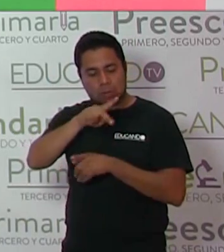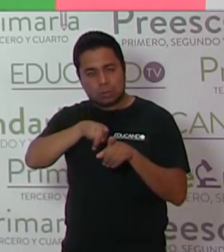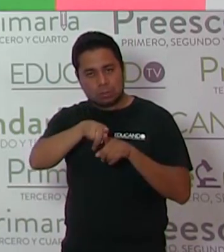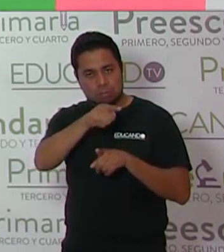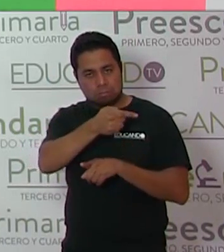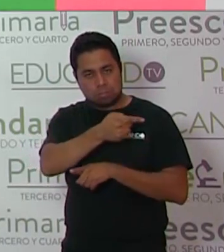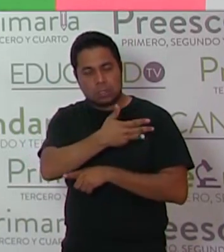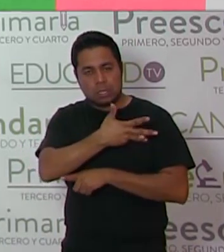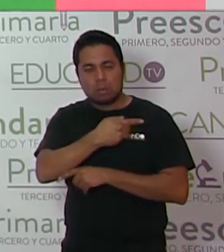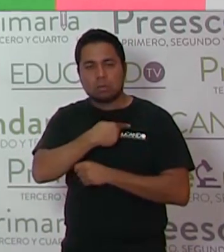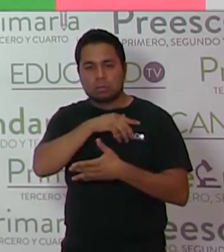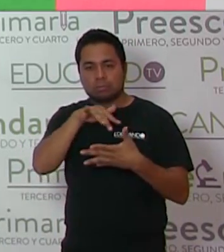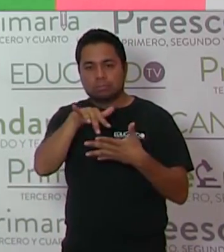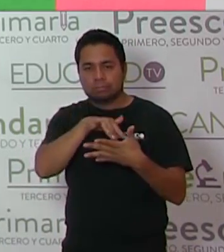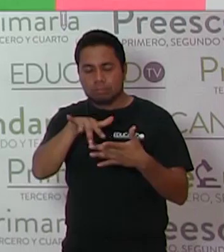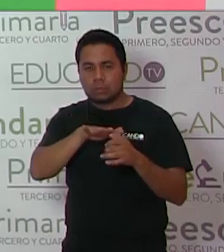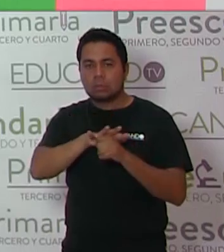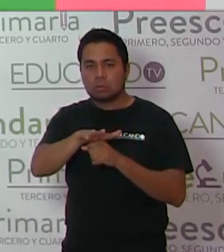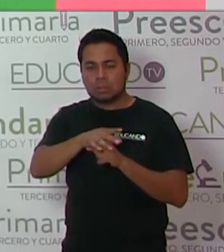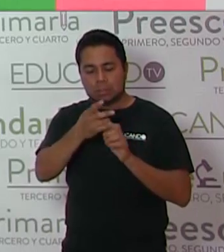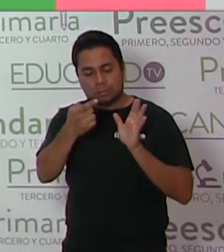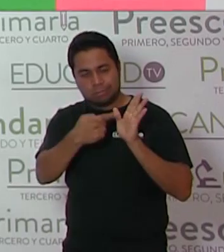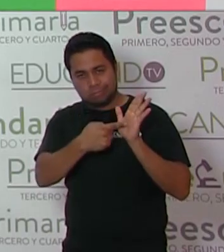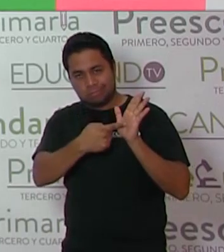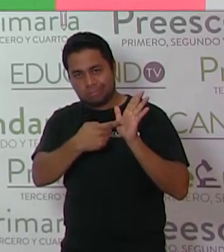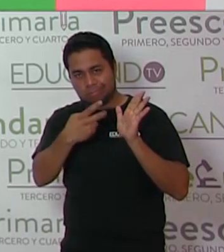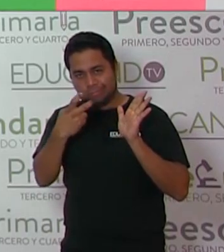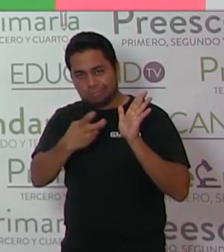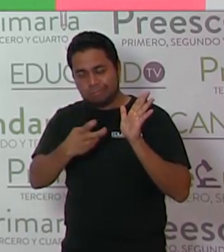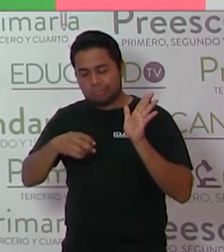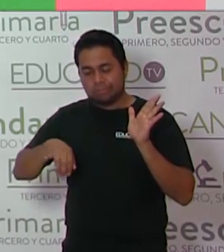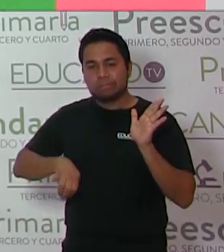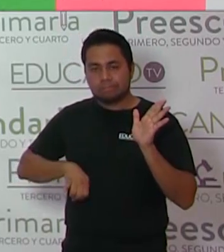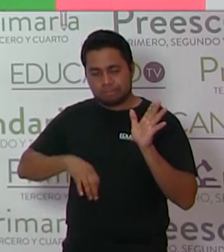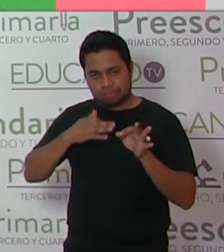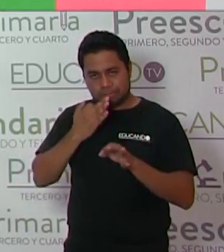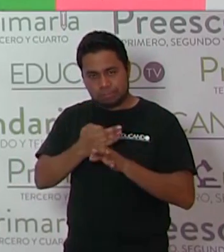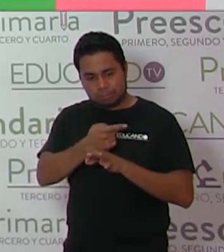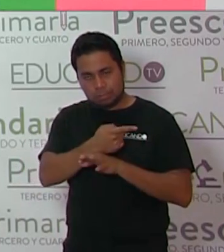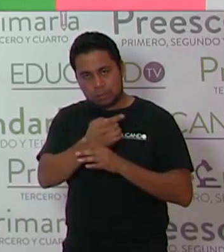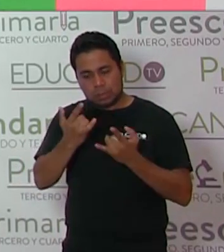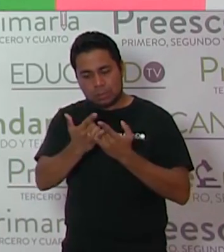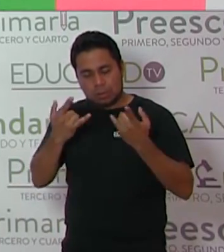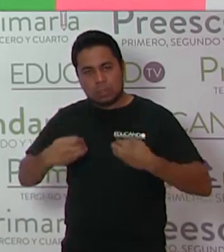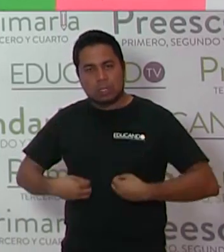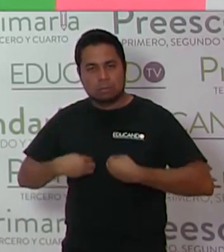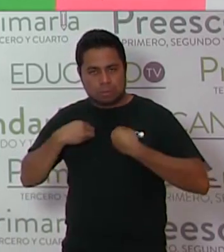Estamos hablando de un texto que es el que nos interesa ahorita, que se llama